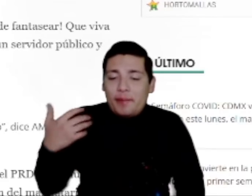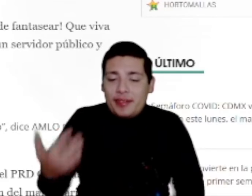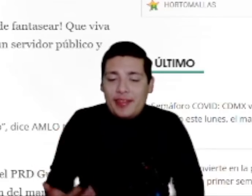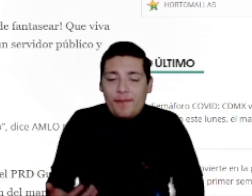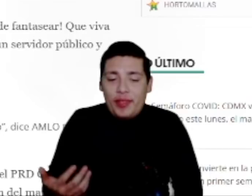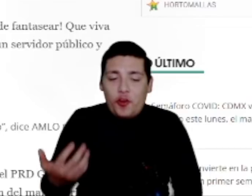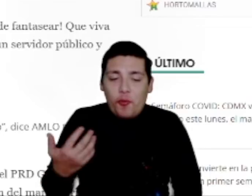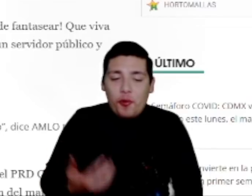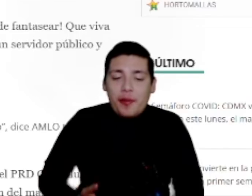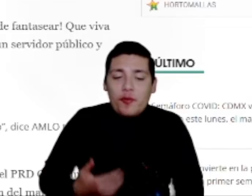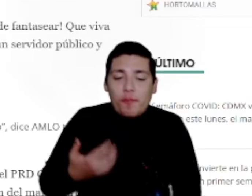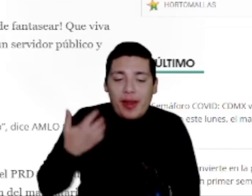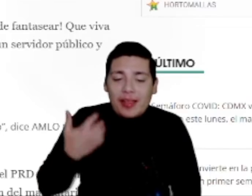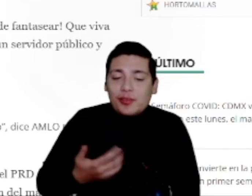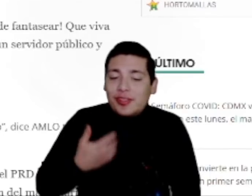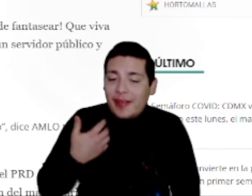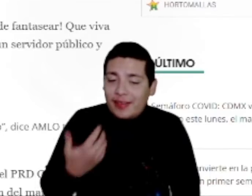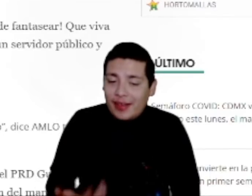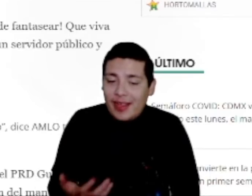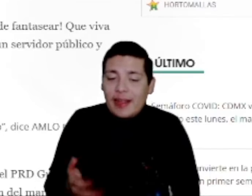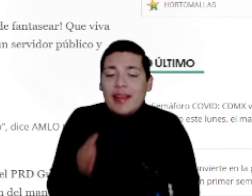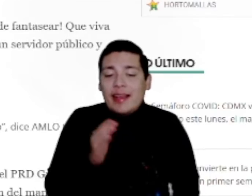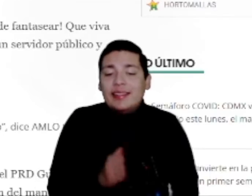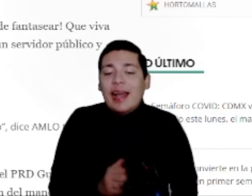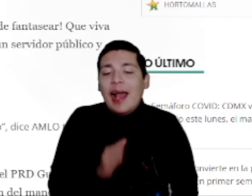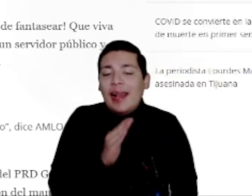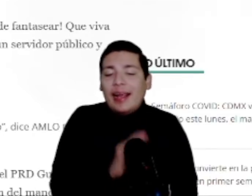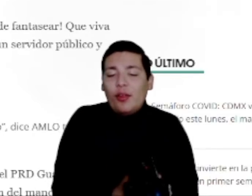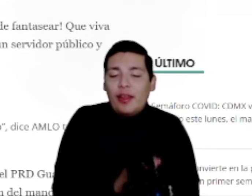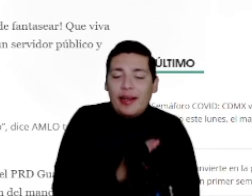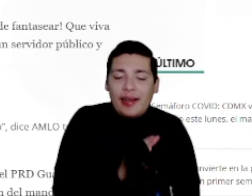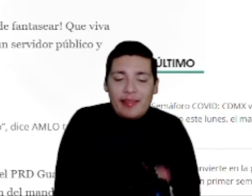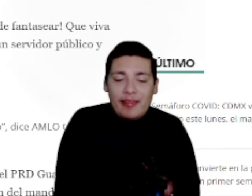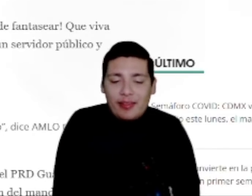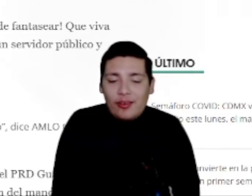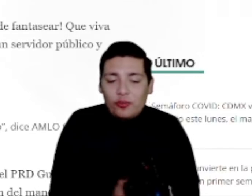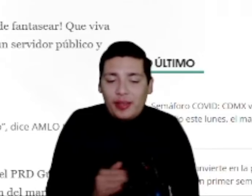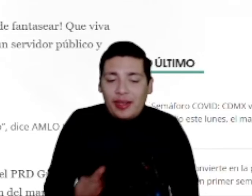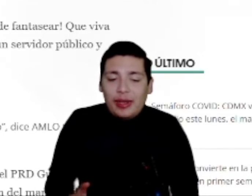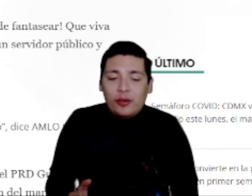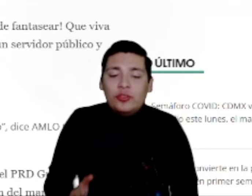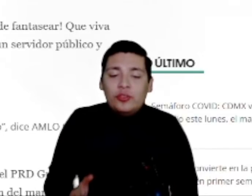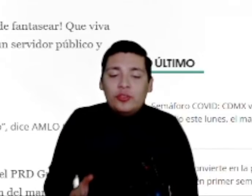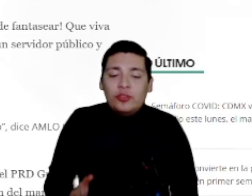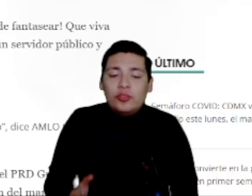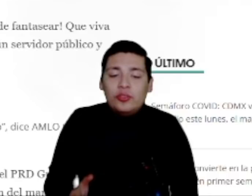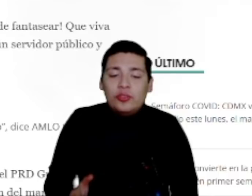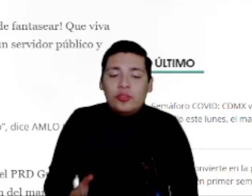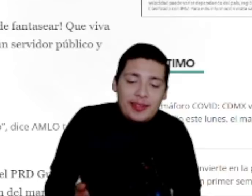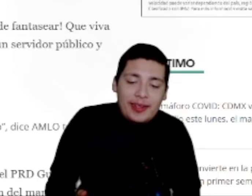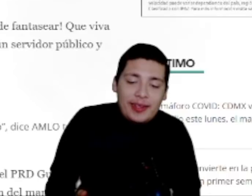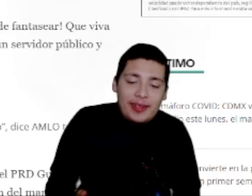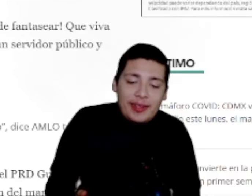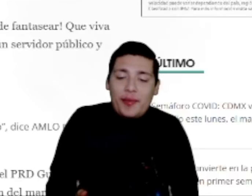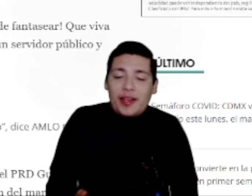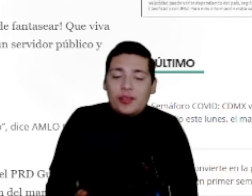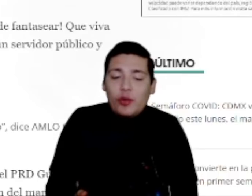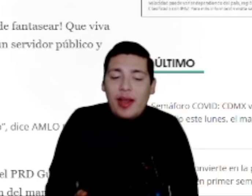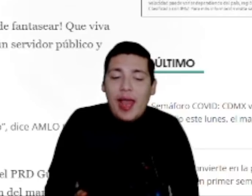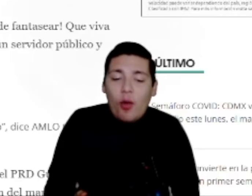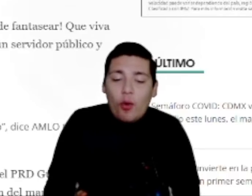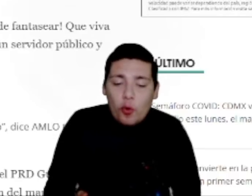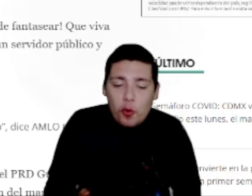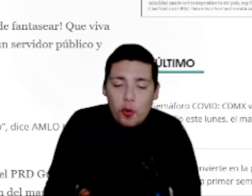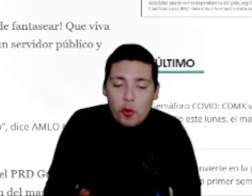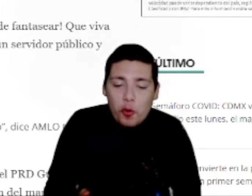pareciera que el presidente, como vive en un palacio, se siente rey, está alejado de la realidad de los mexicanos, piensa que puede hacer lo que en